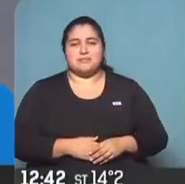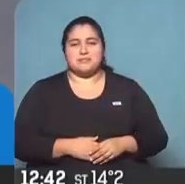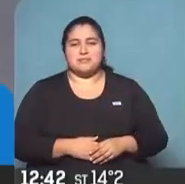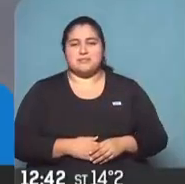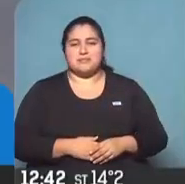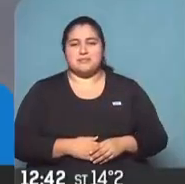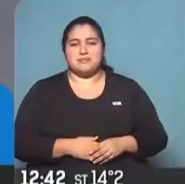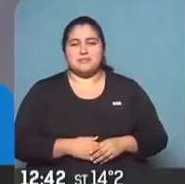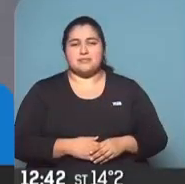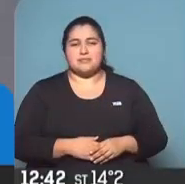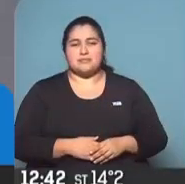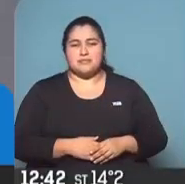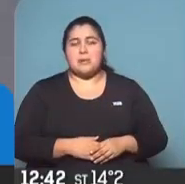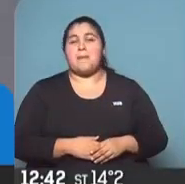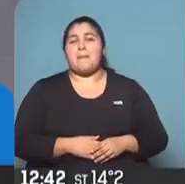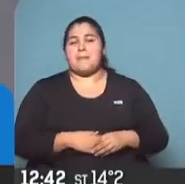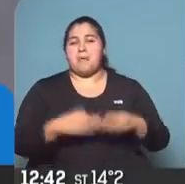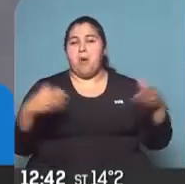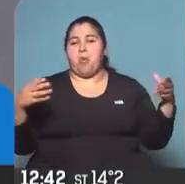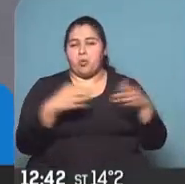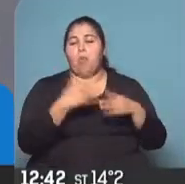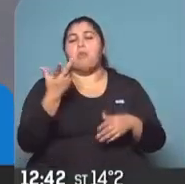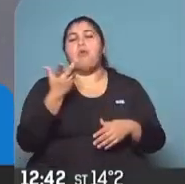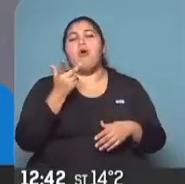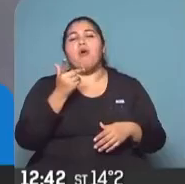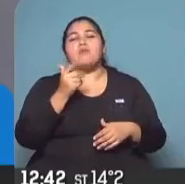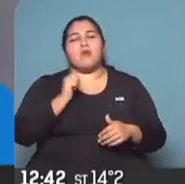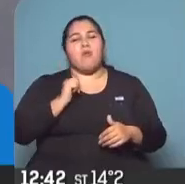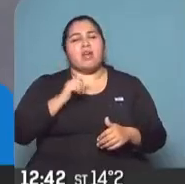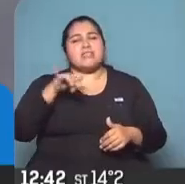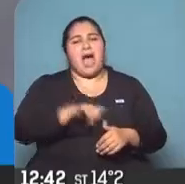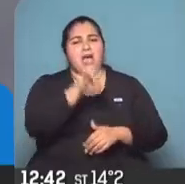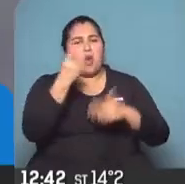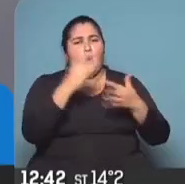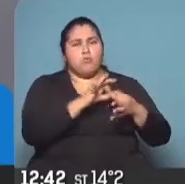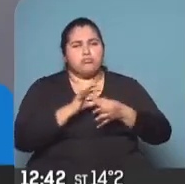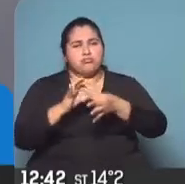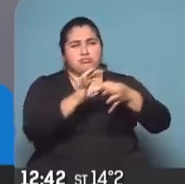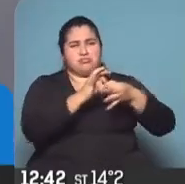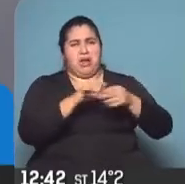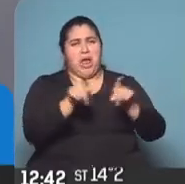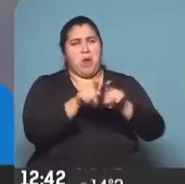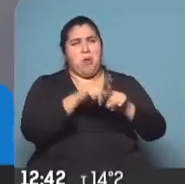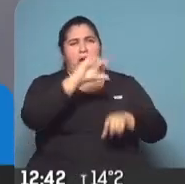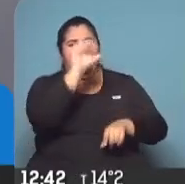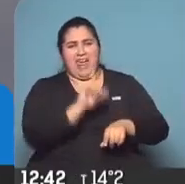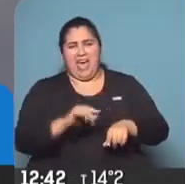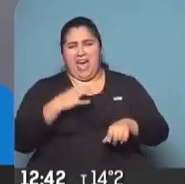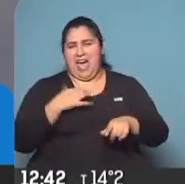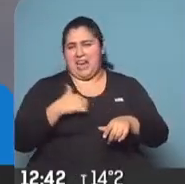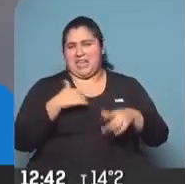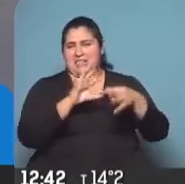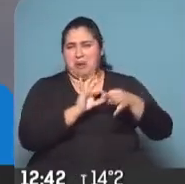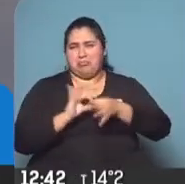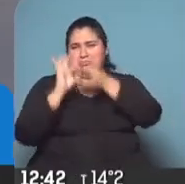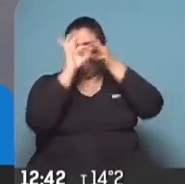la fuerza aérea argentina es una como una sombra es la patria que nos cobija y como uno